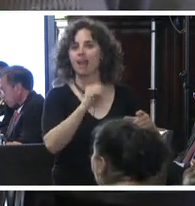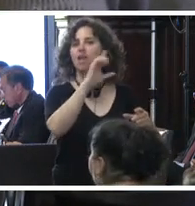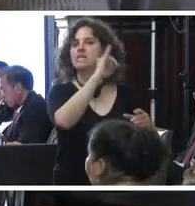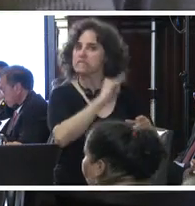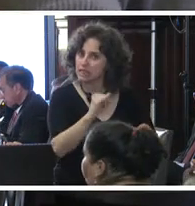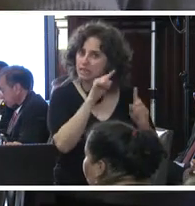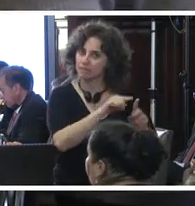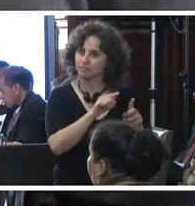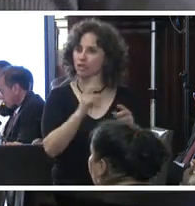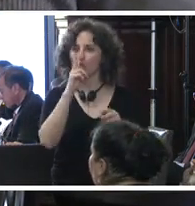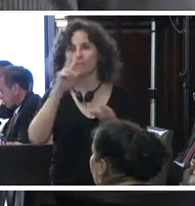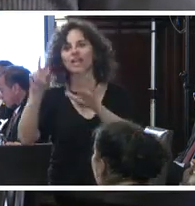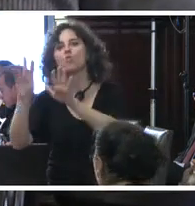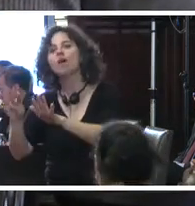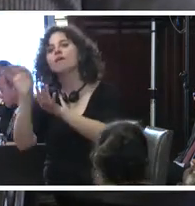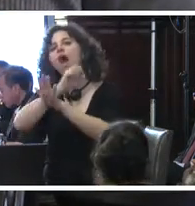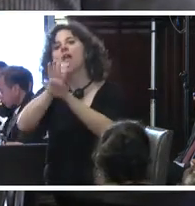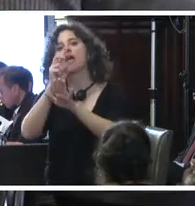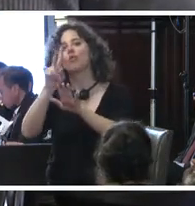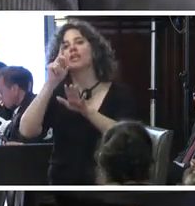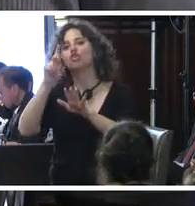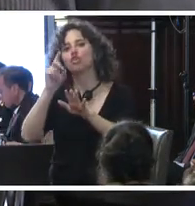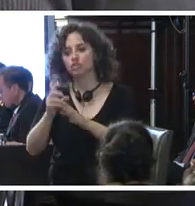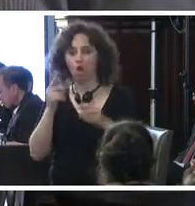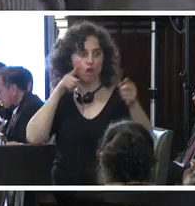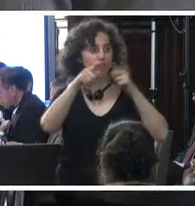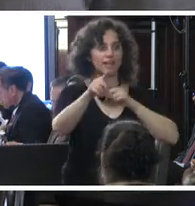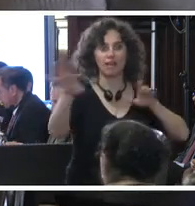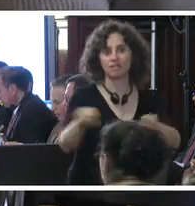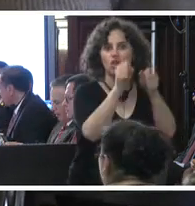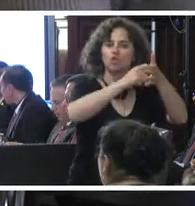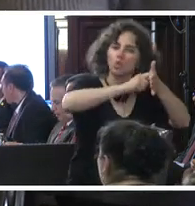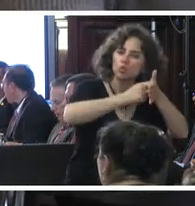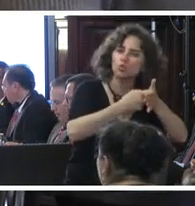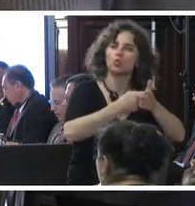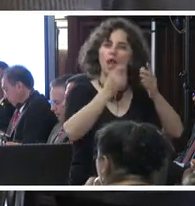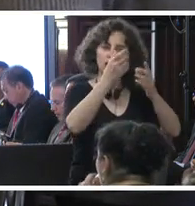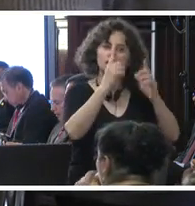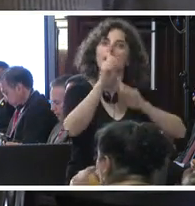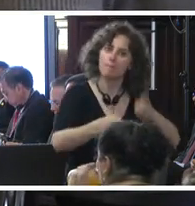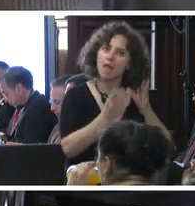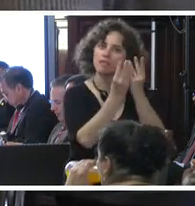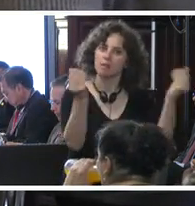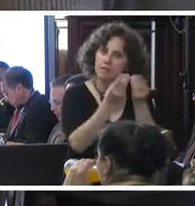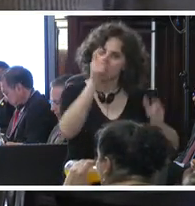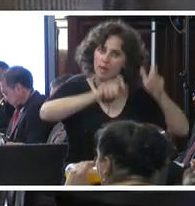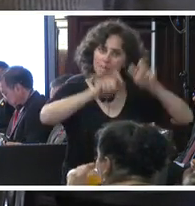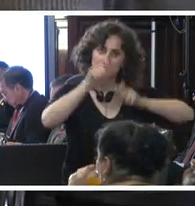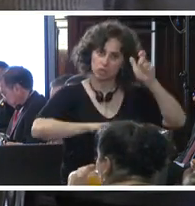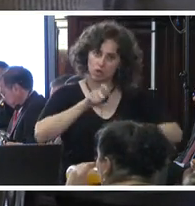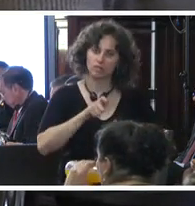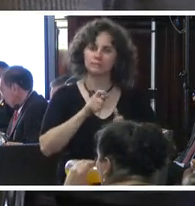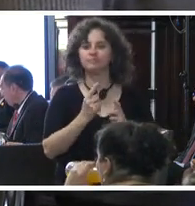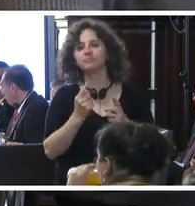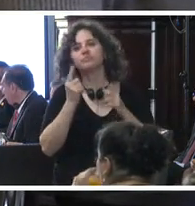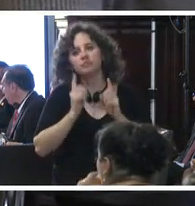el 2009 y el 2012, o con la directa detención y tortura y, en los casos más graves, desaparición de las víctimas. Además,